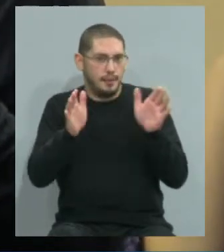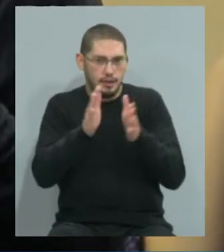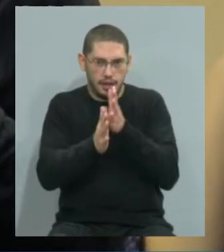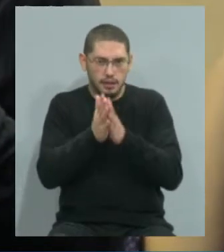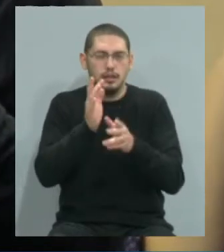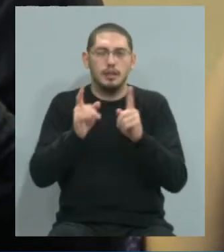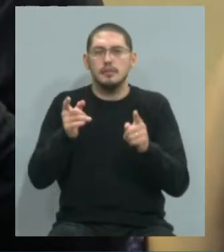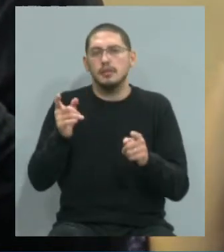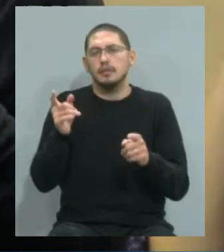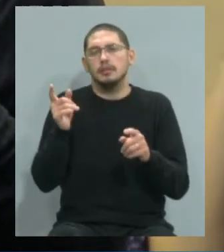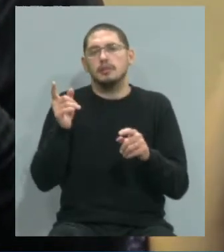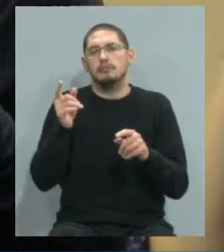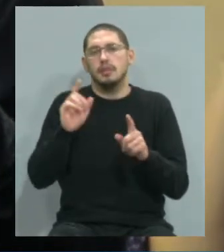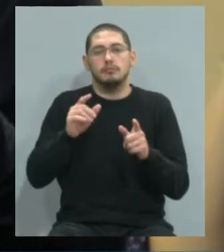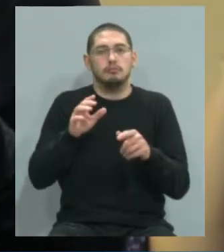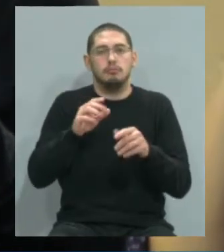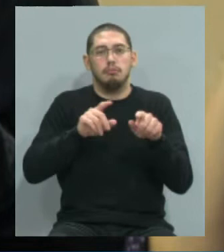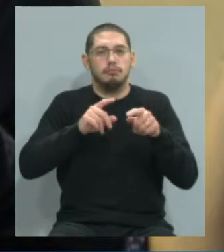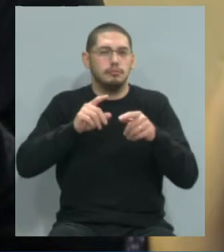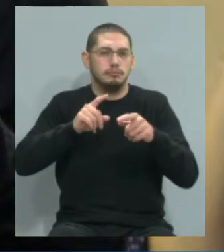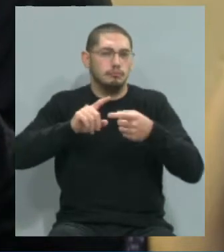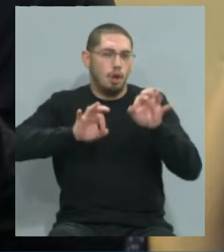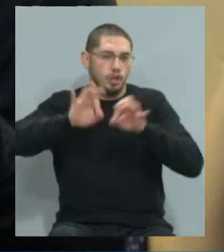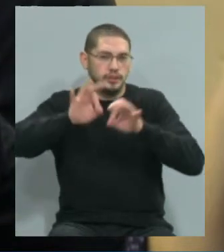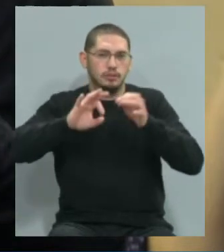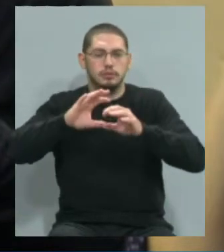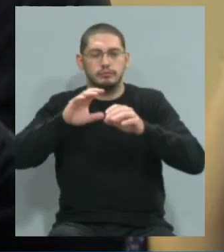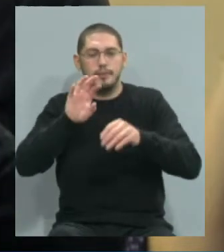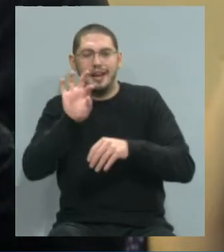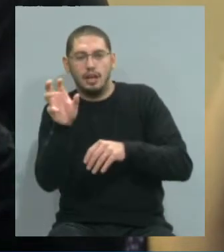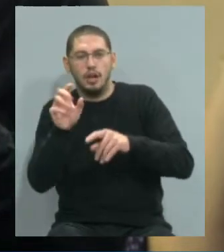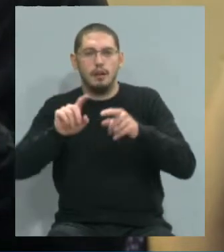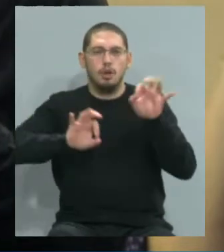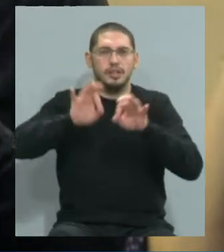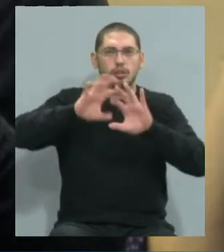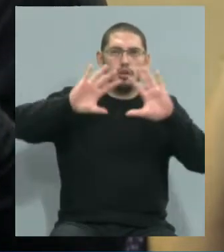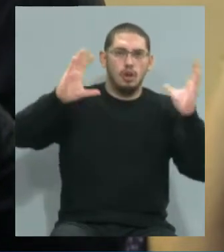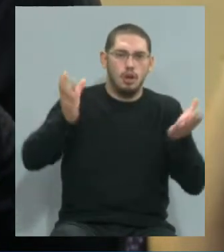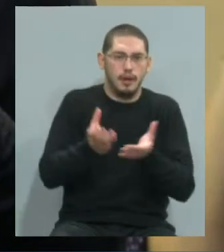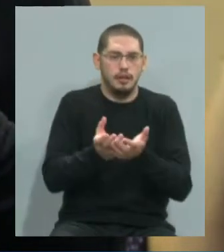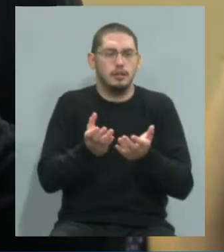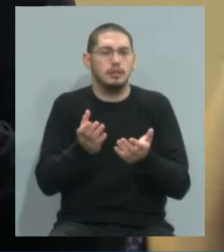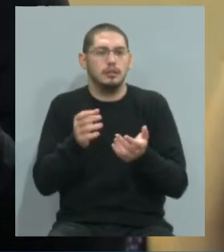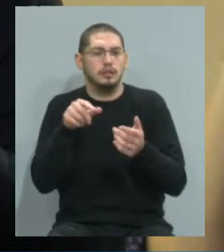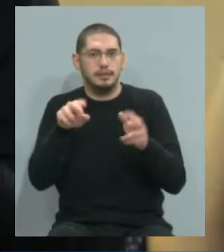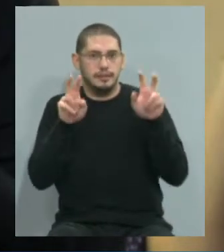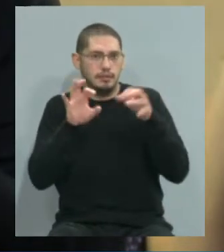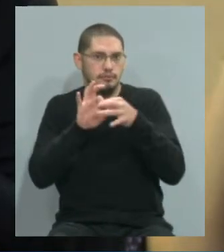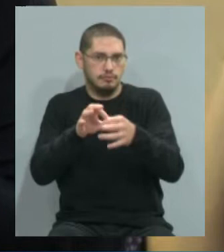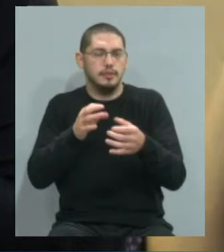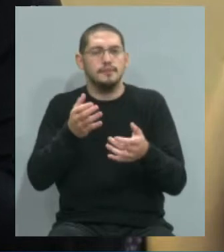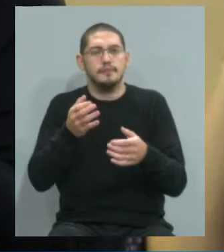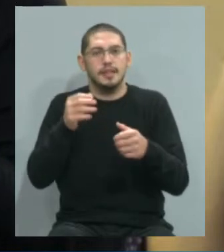los estados, políticas regionales o globales, apuntando en esa dirección. Entonces, en este caso, en el de la ciencia abierta